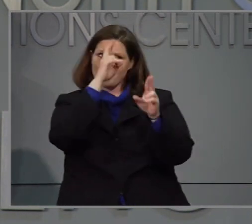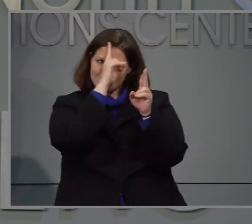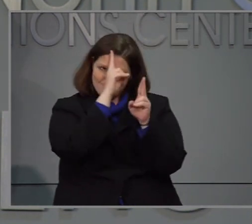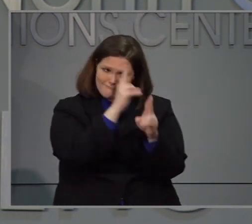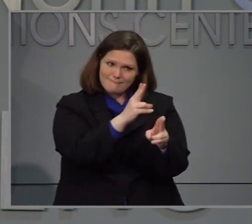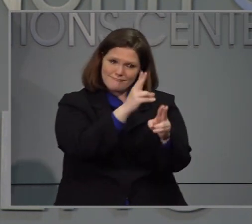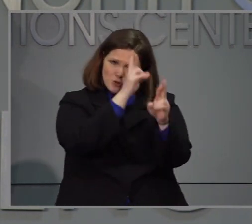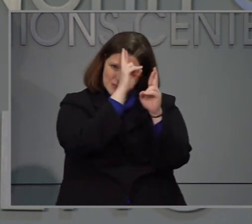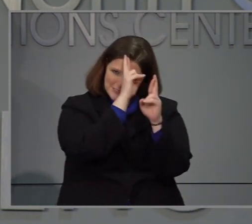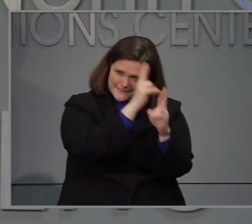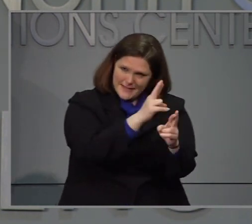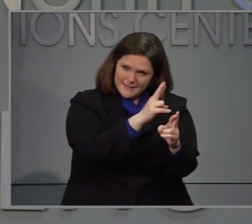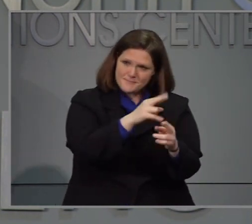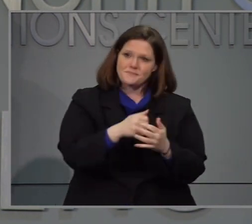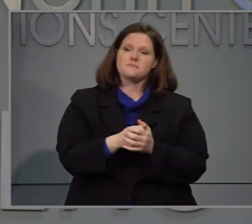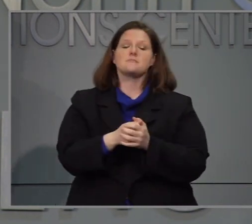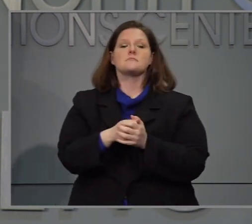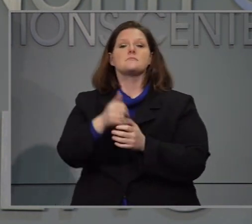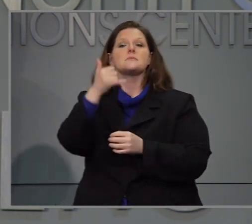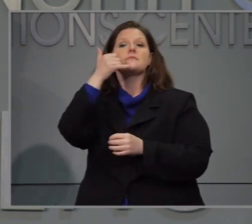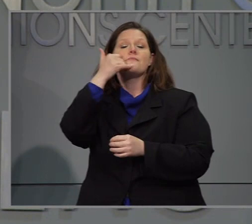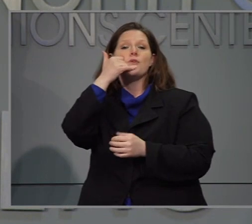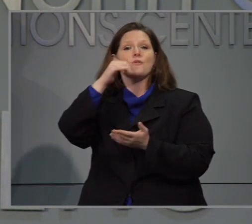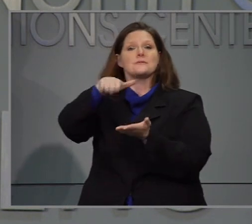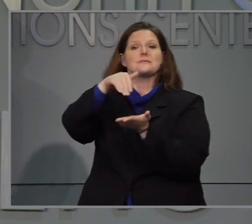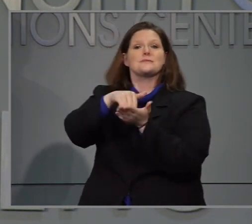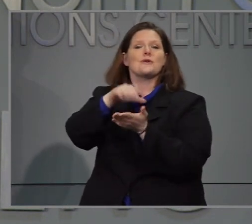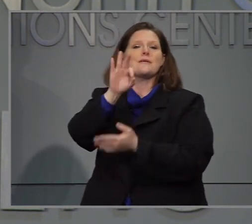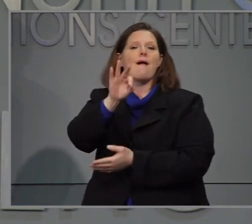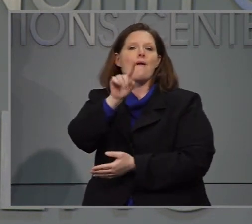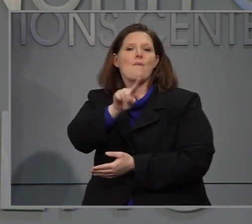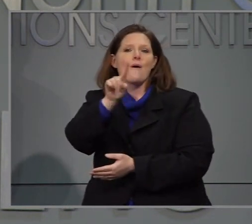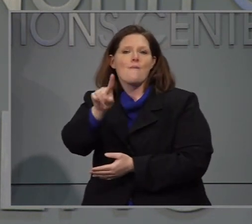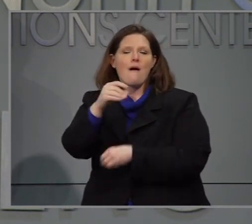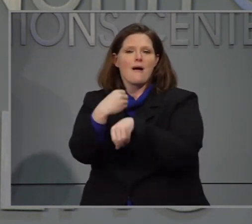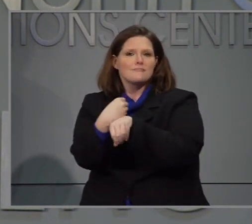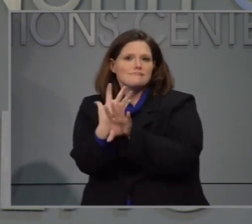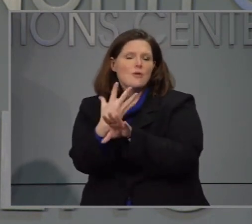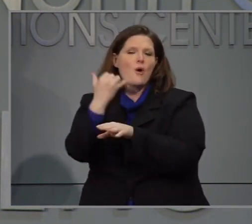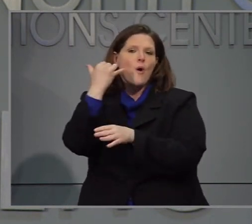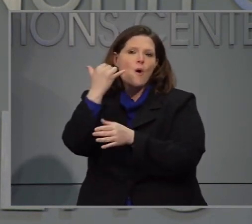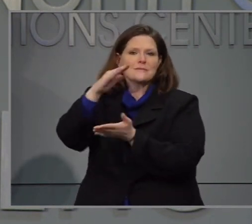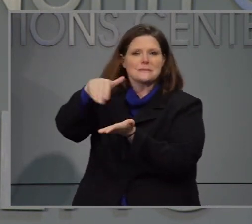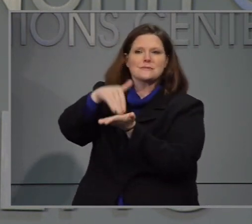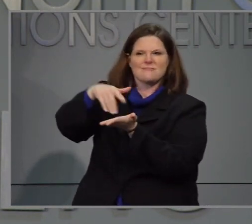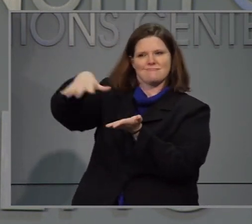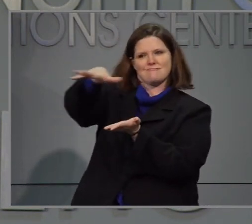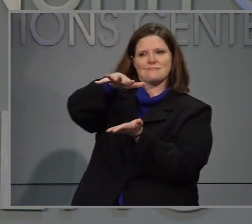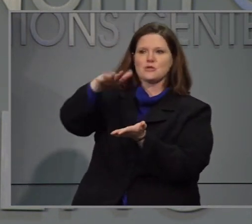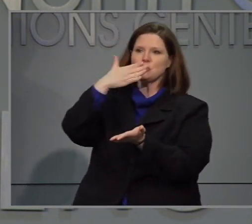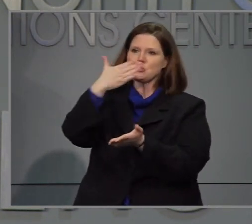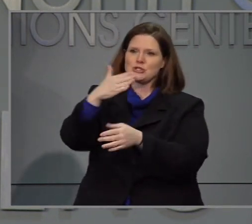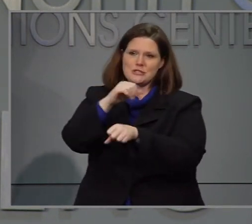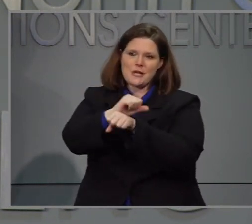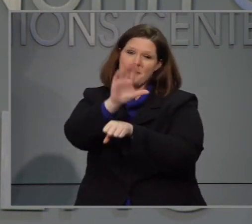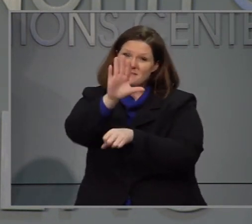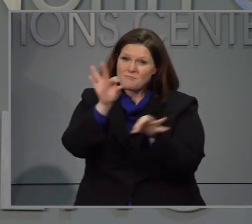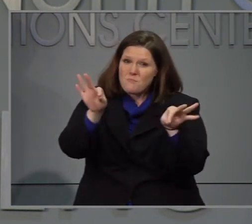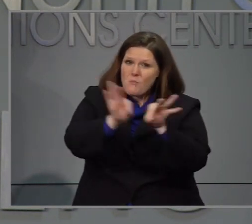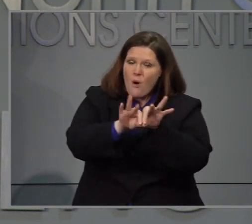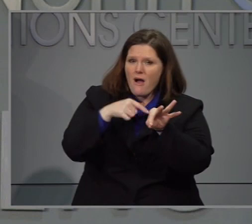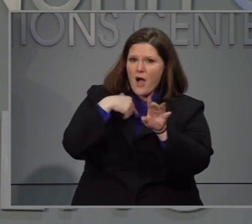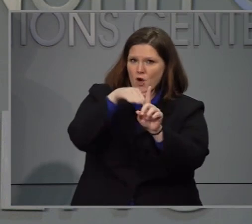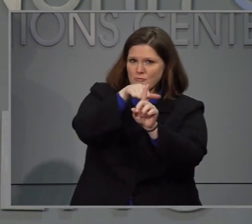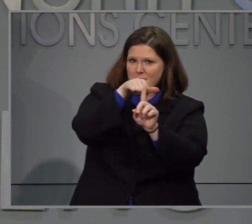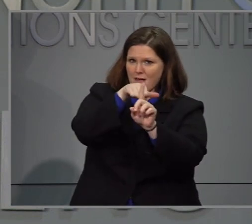nuestra gratitud y respeto. Los telecomunicadores de los centros de 911 continúan trabajando muy